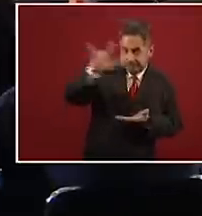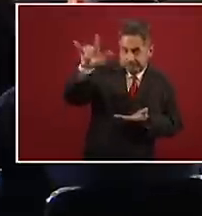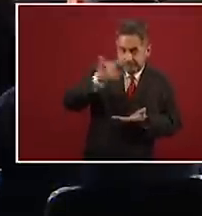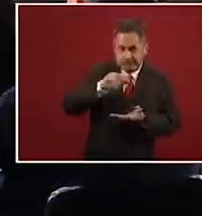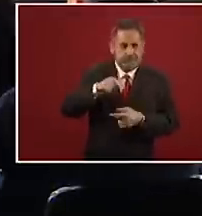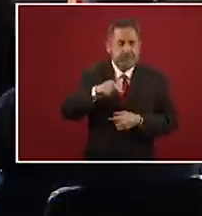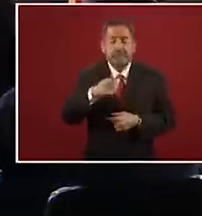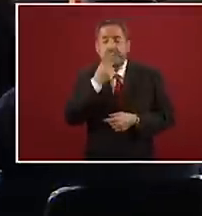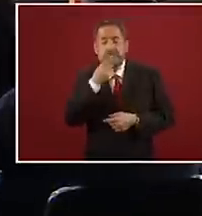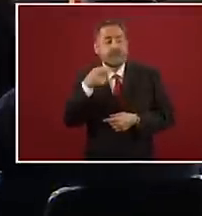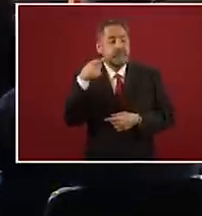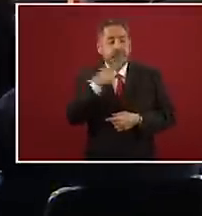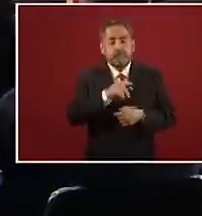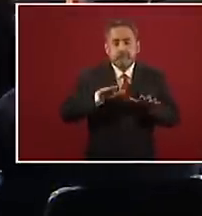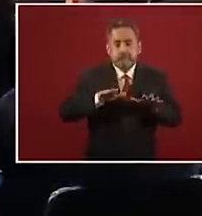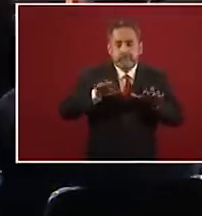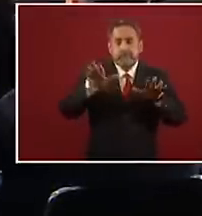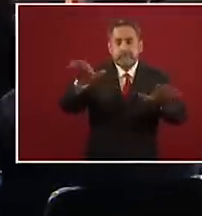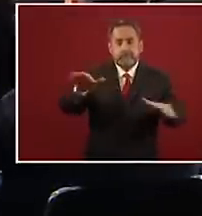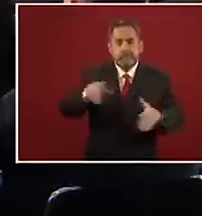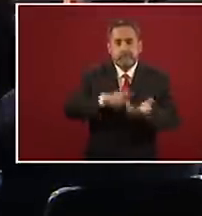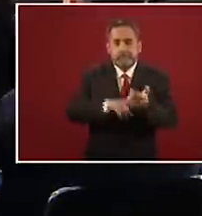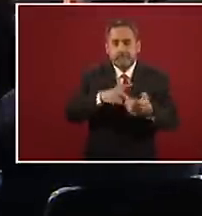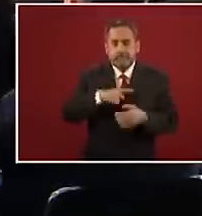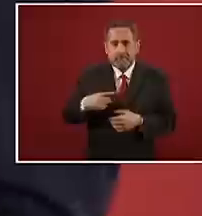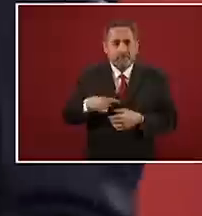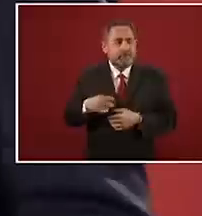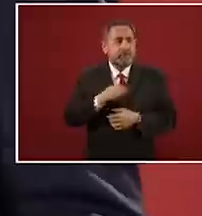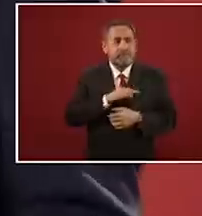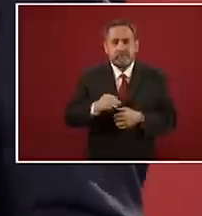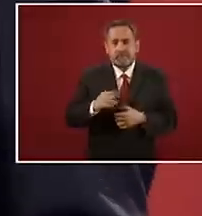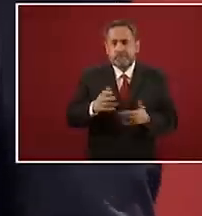hablan de que este avión tiene que volar en promedio